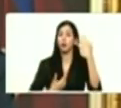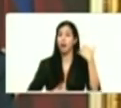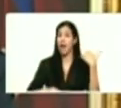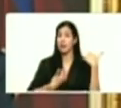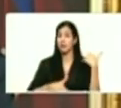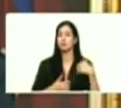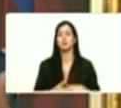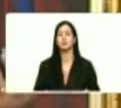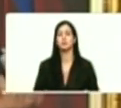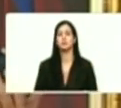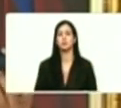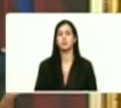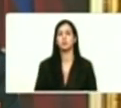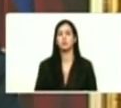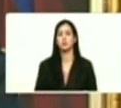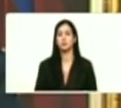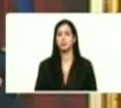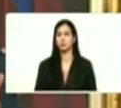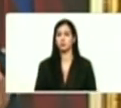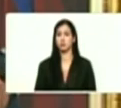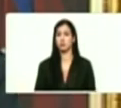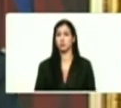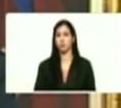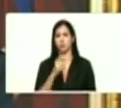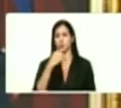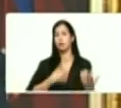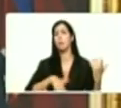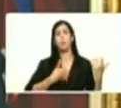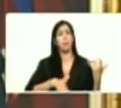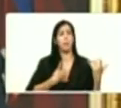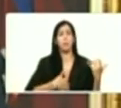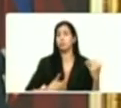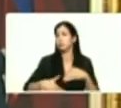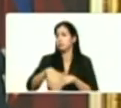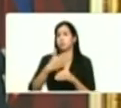Anselmo anda con su bandolera dando conciertos